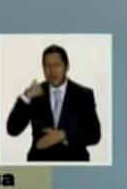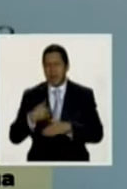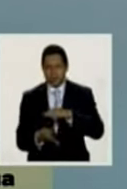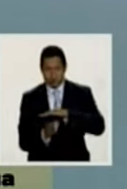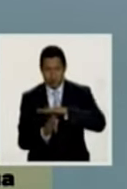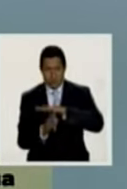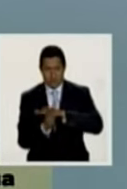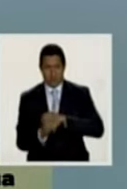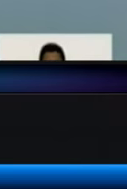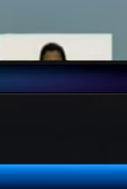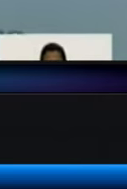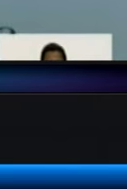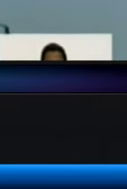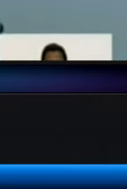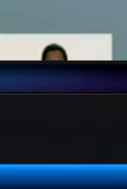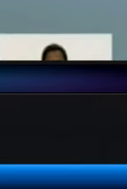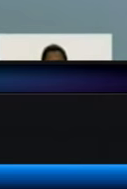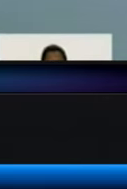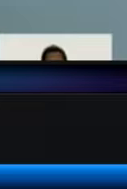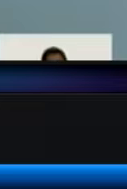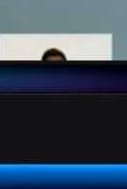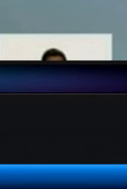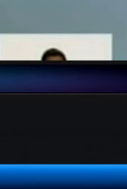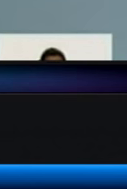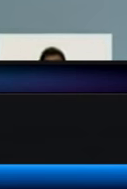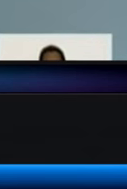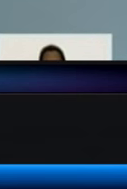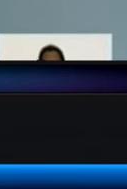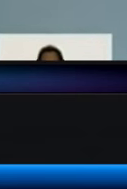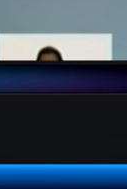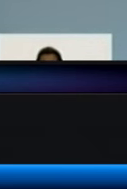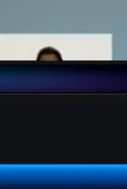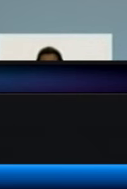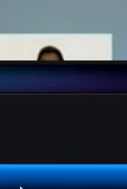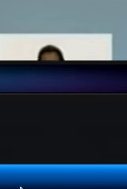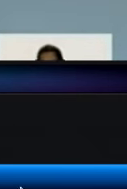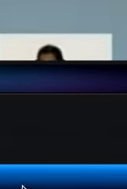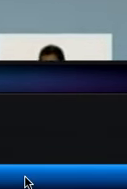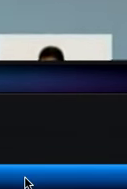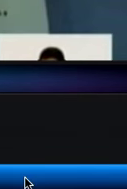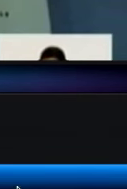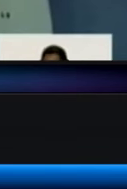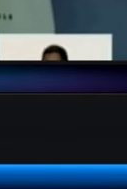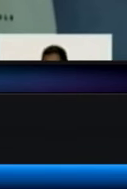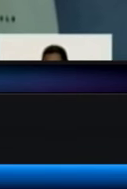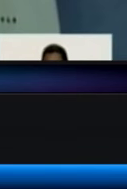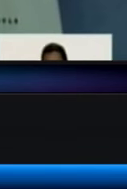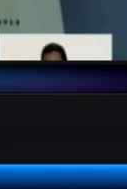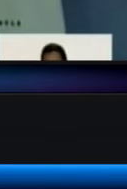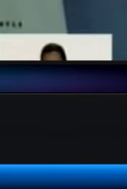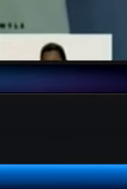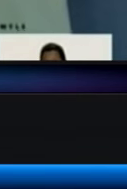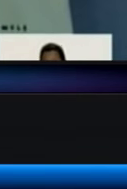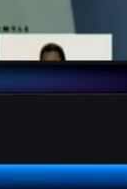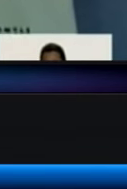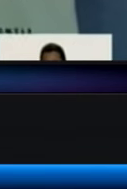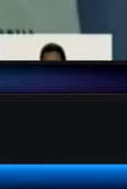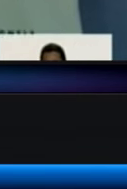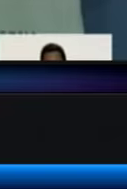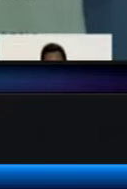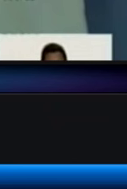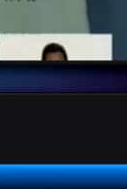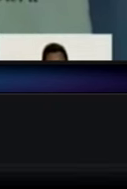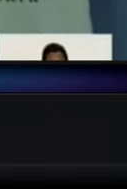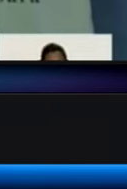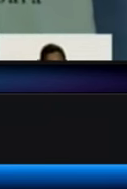persiste. ¿Con quién vamos? Es la pregunta mayor de Gallegos en esta novela que ya se hizo parte